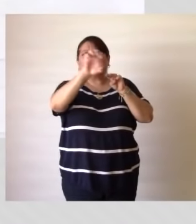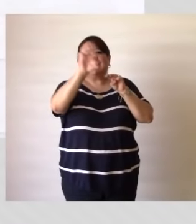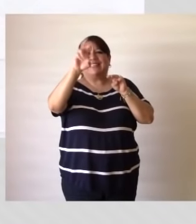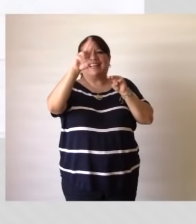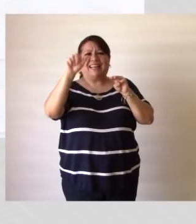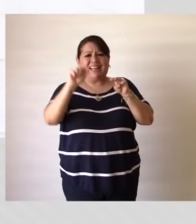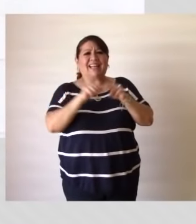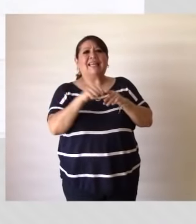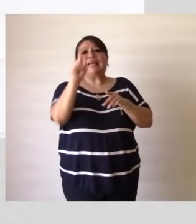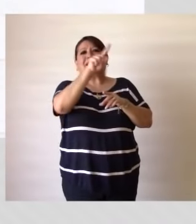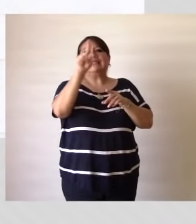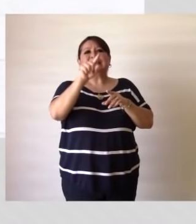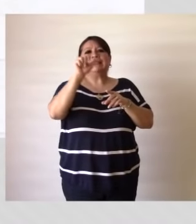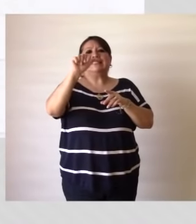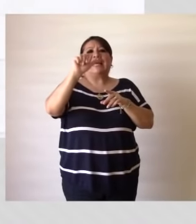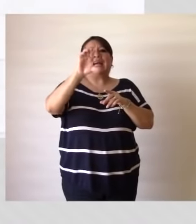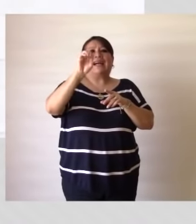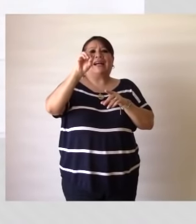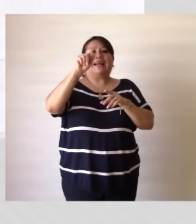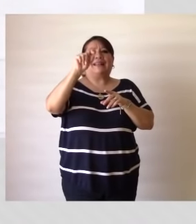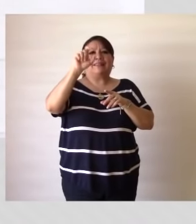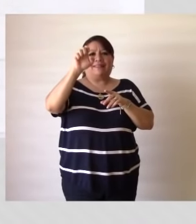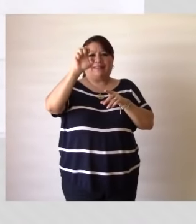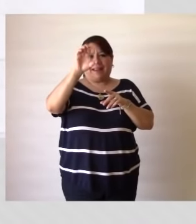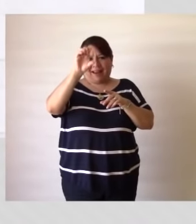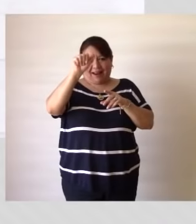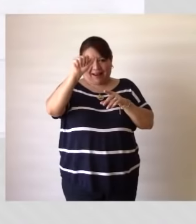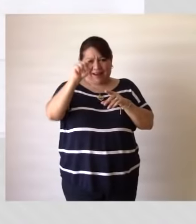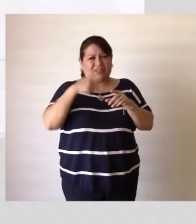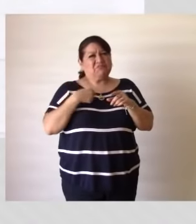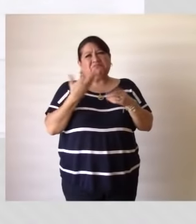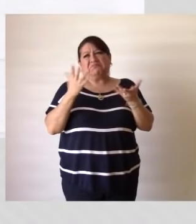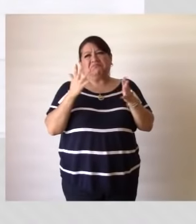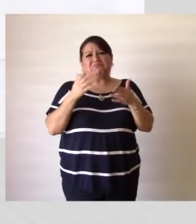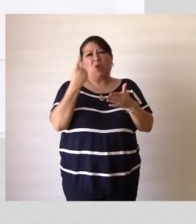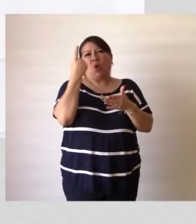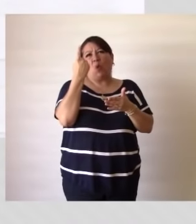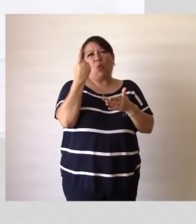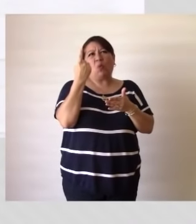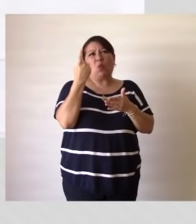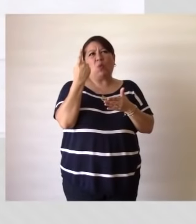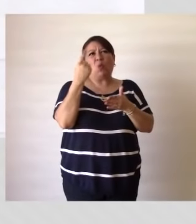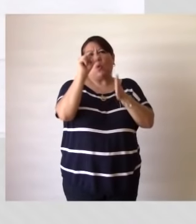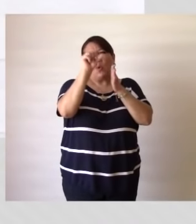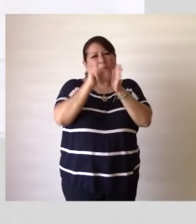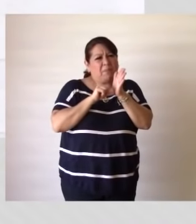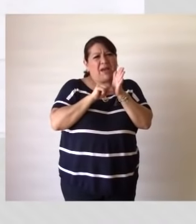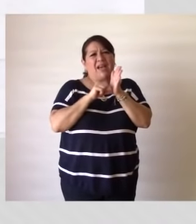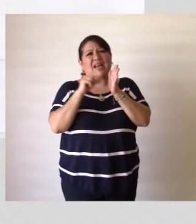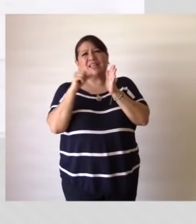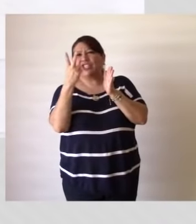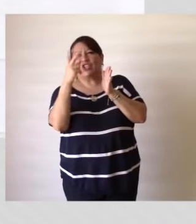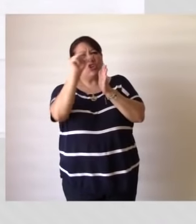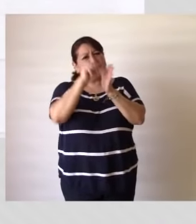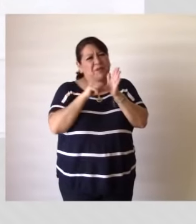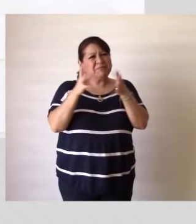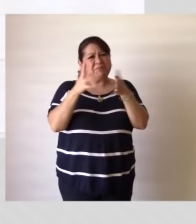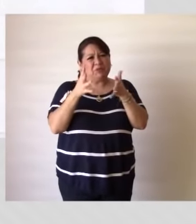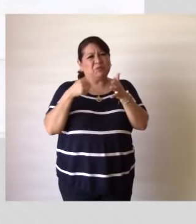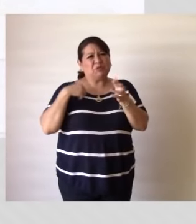ellos un poco más de mes y medio dos meses y terminando de estar con ellos en una